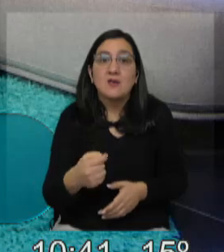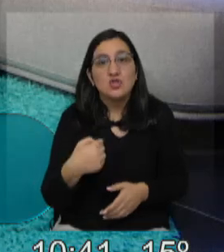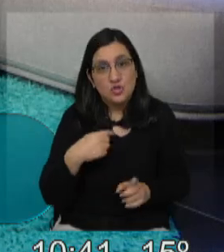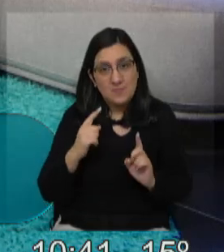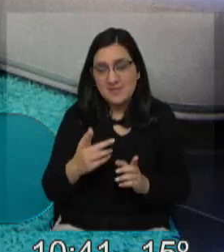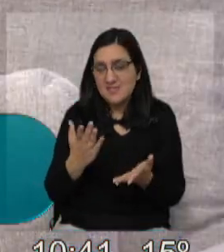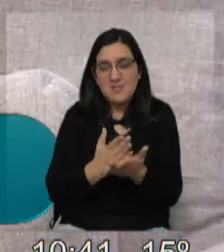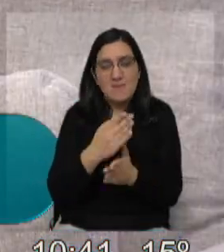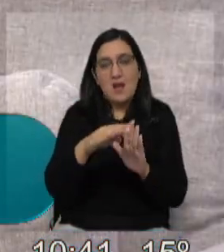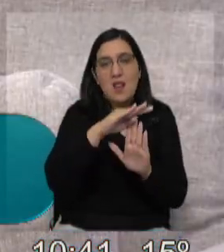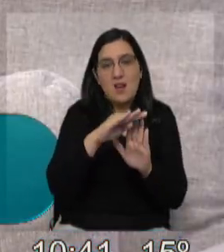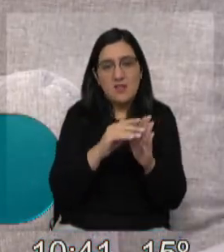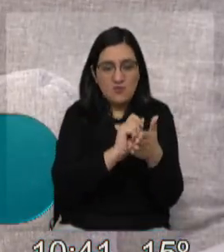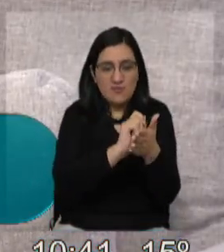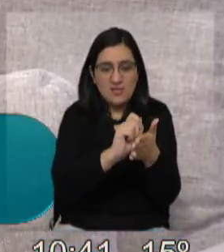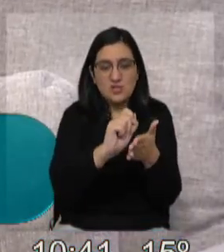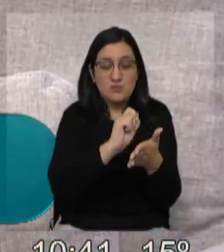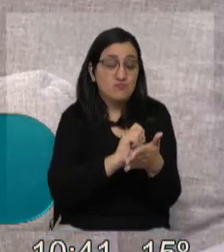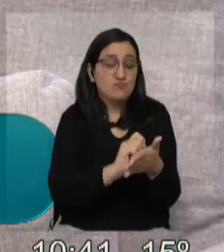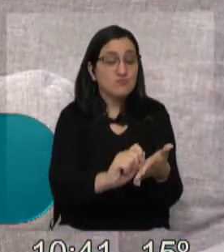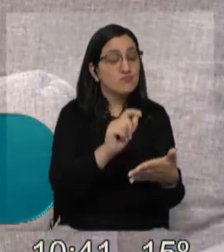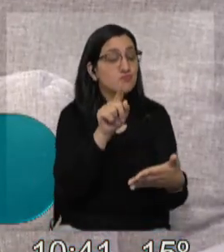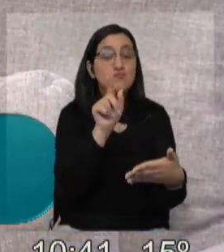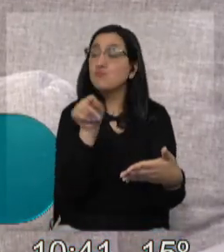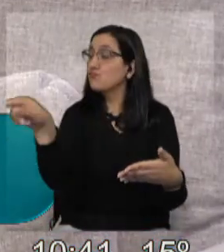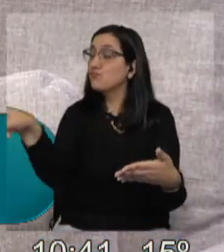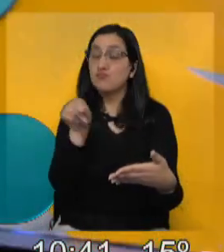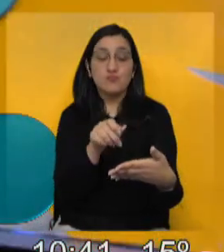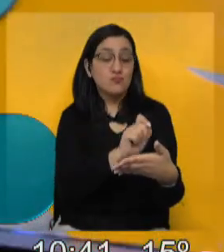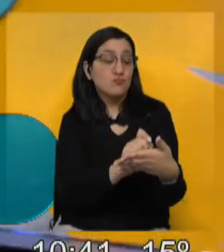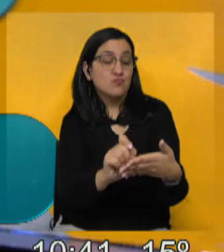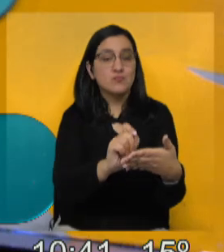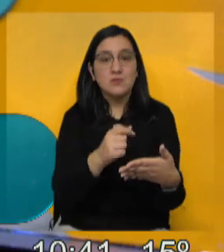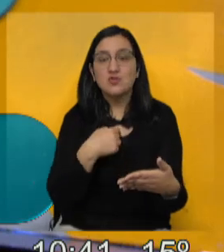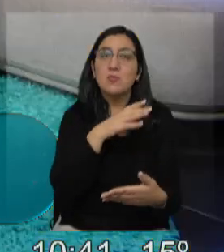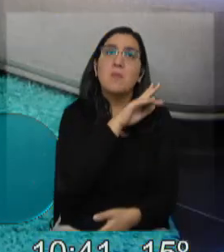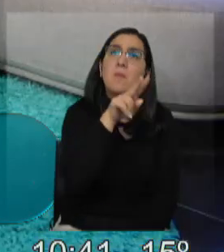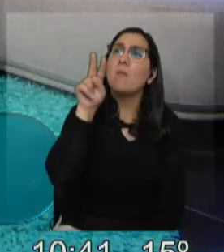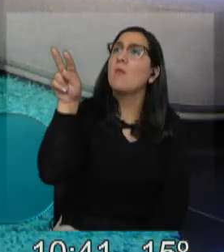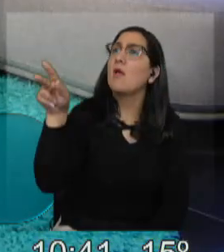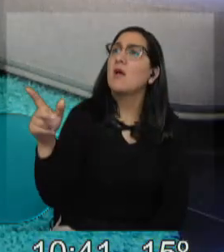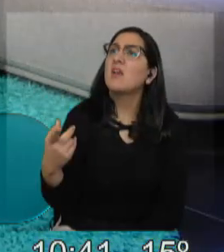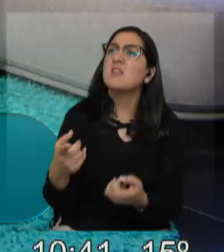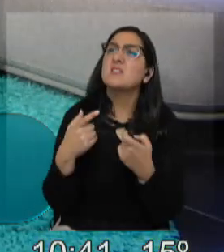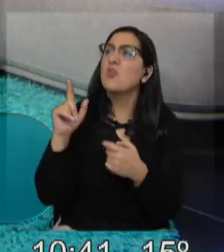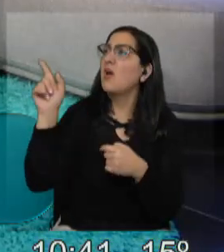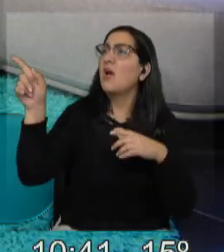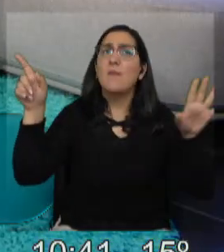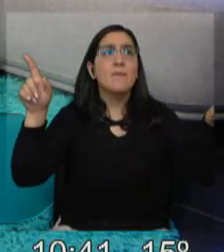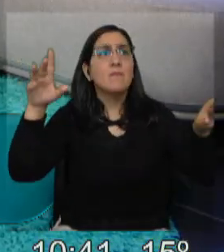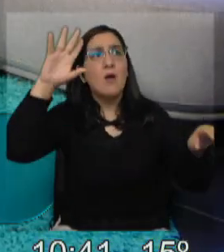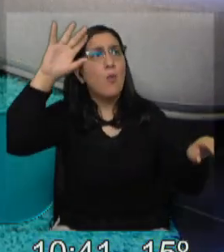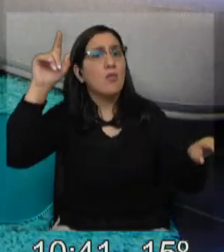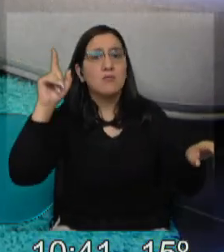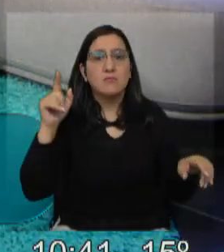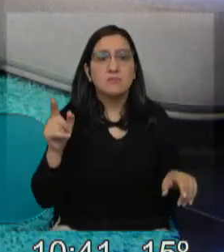yo voy con toda la lista y la voy tachando en el súper. Y me da placer. Yo voy recorriendo y voy viendo a ver si claro, algo me vas a acordar. Me